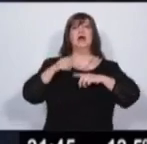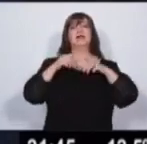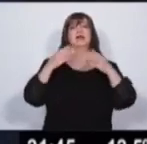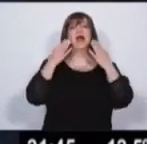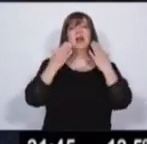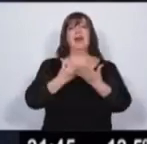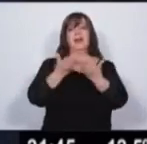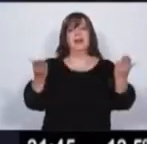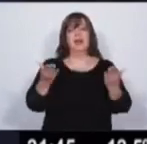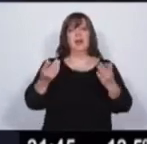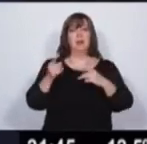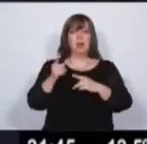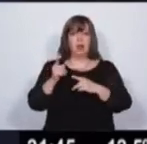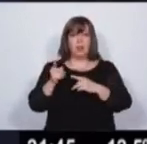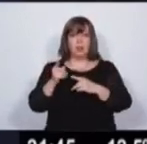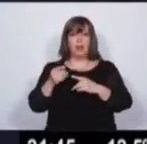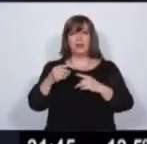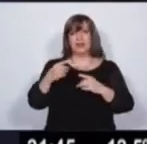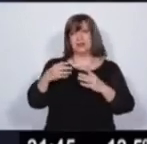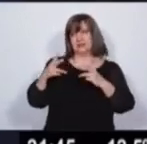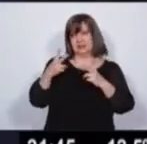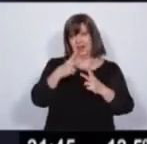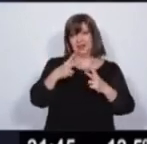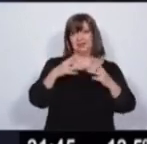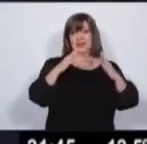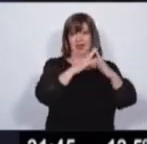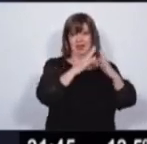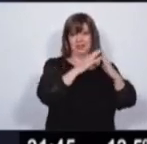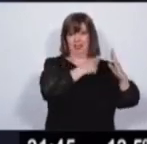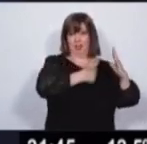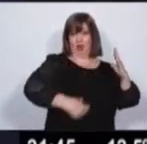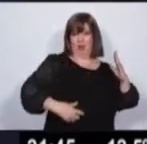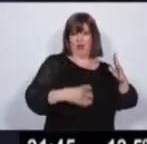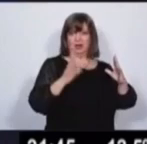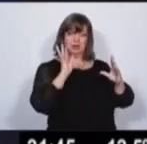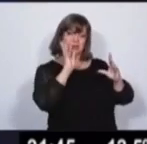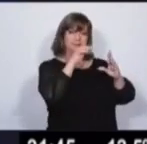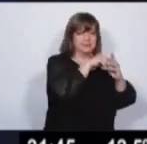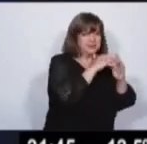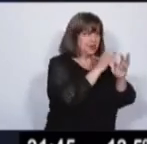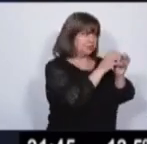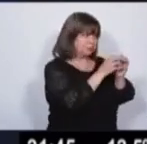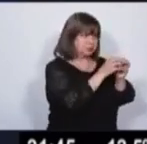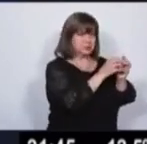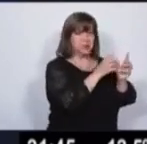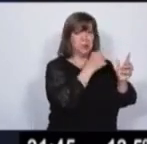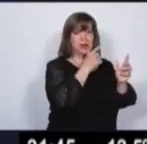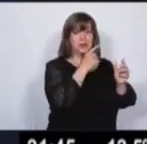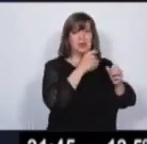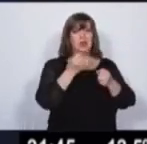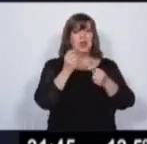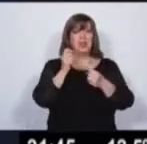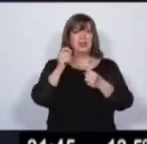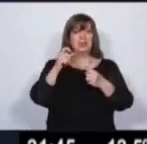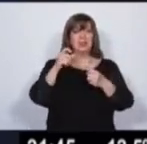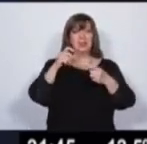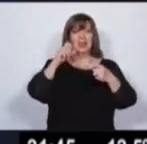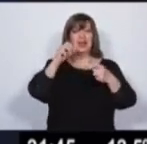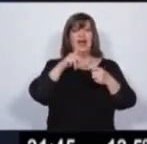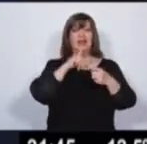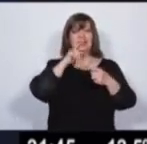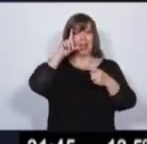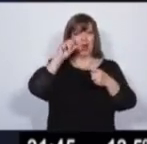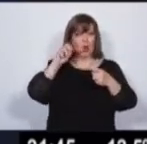legislatura solo reciben al poder económico son Manzano huernuequian son cartelones o pescarmona pero